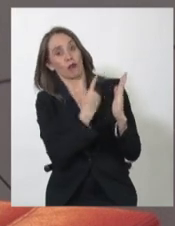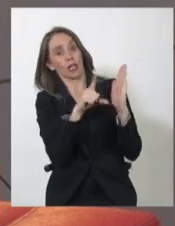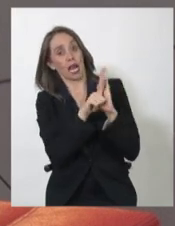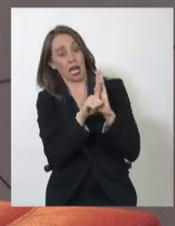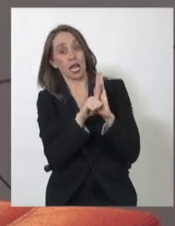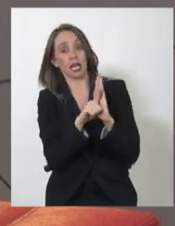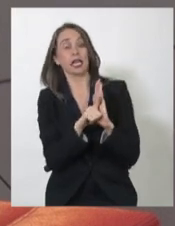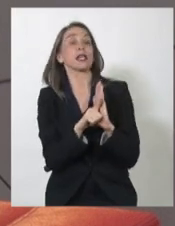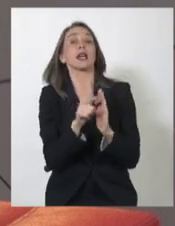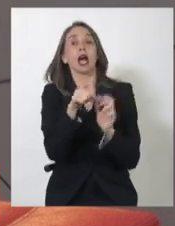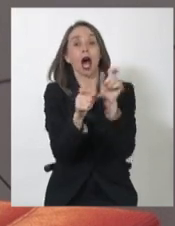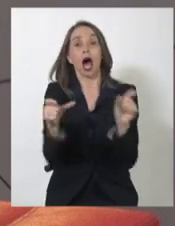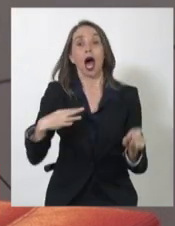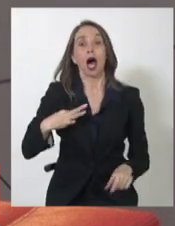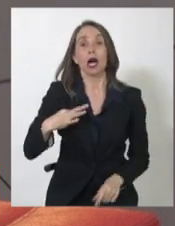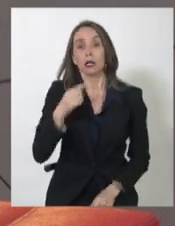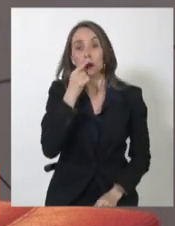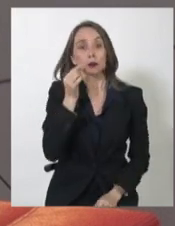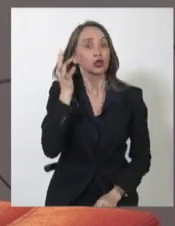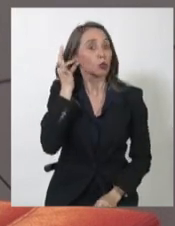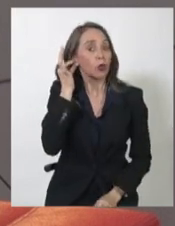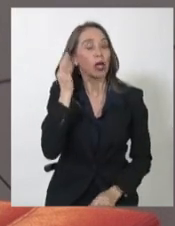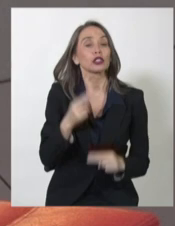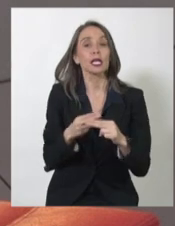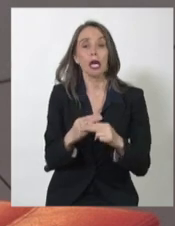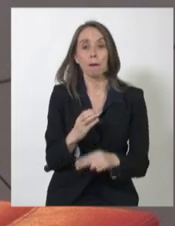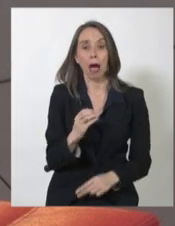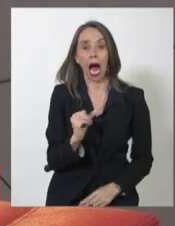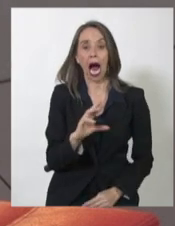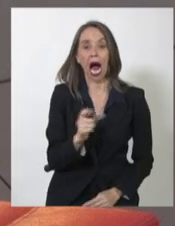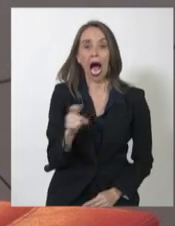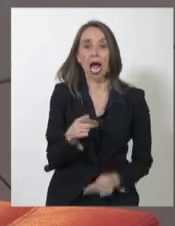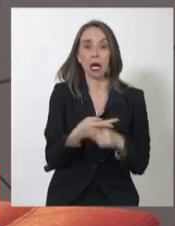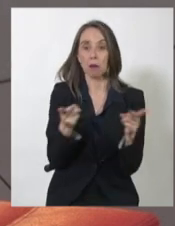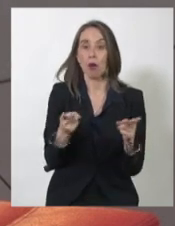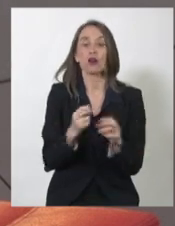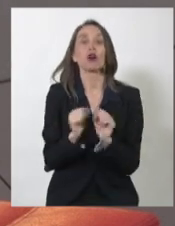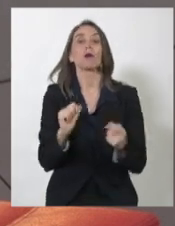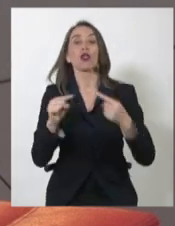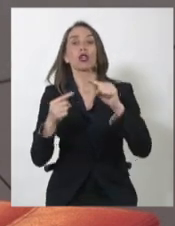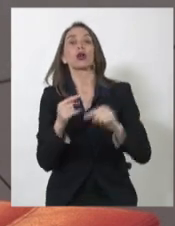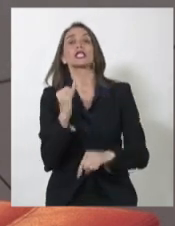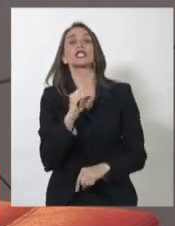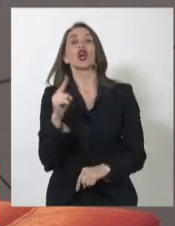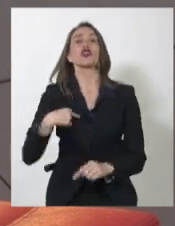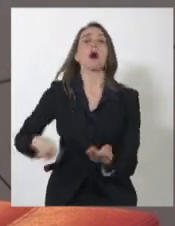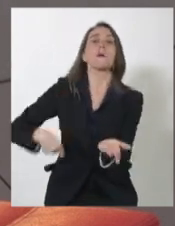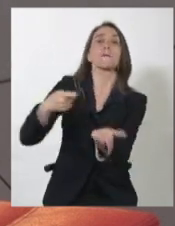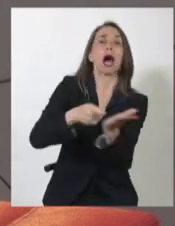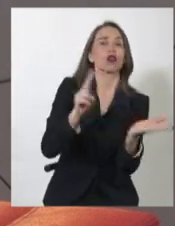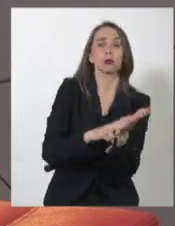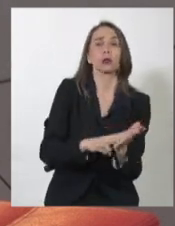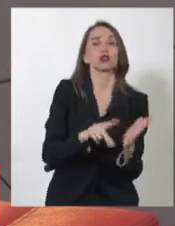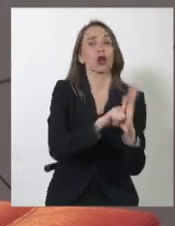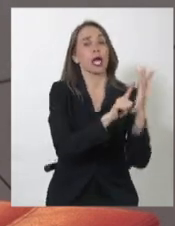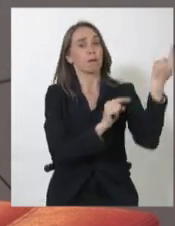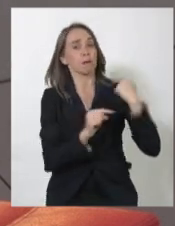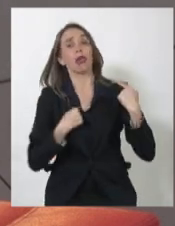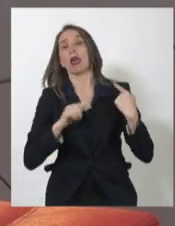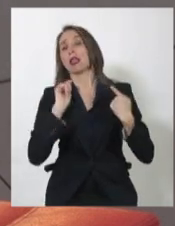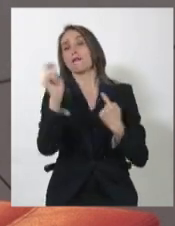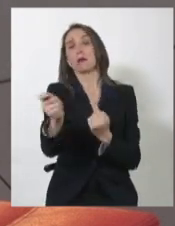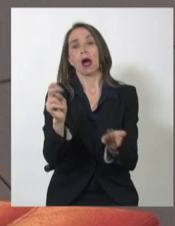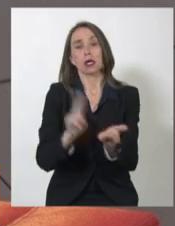ciudadana, están las llamadas cargas públicas. Nosotros no podemos discutir si vamos a pagar impuestos o no. Los impuestos se pagan. Si yo